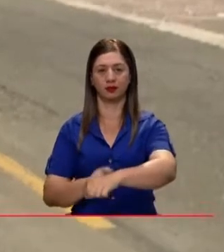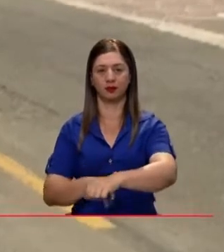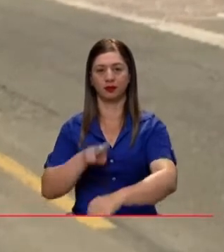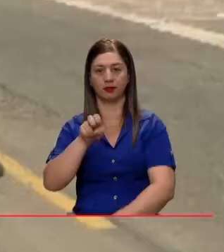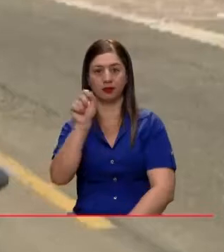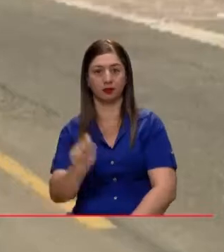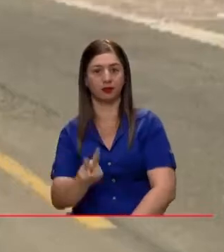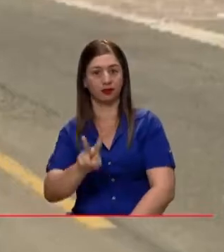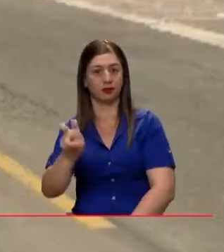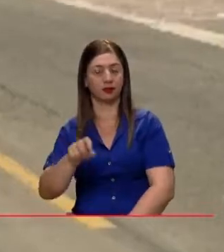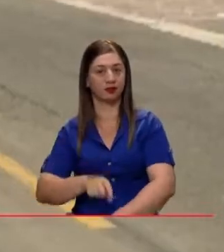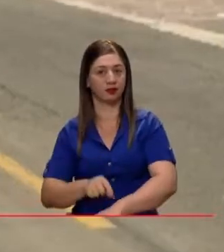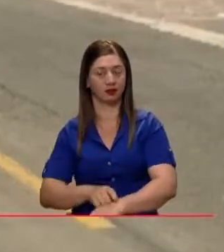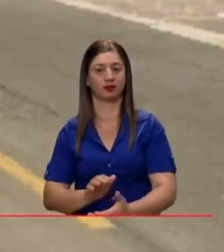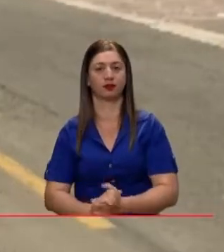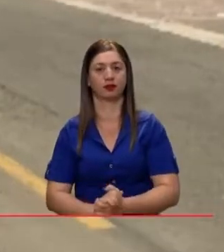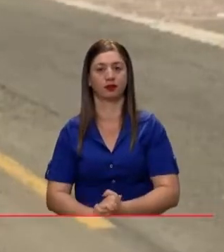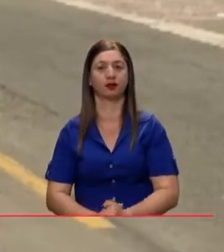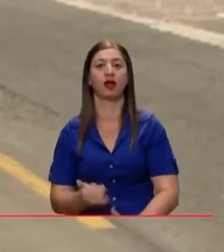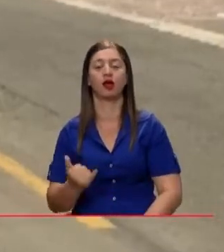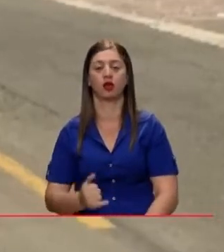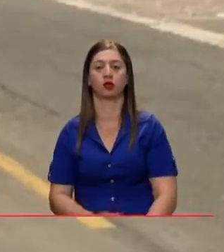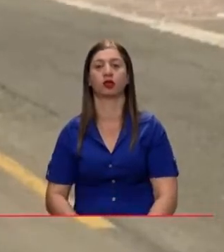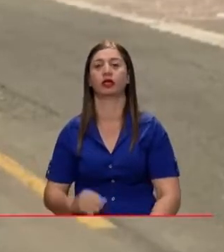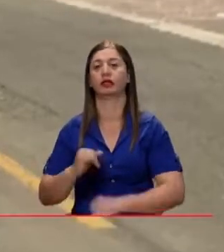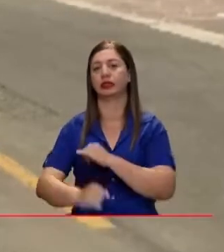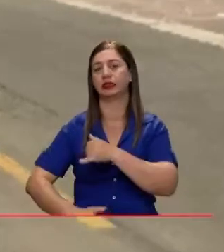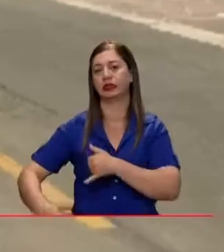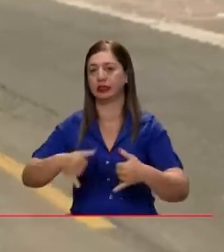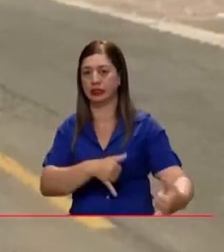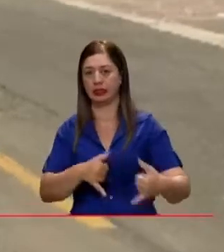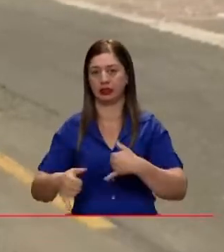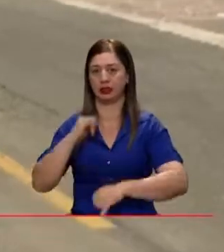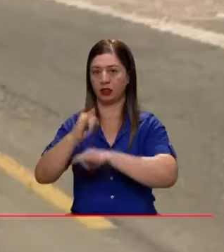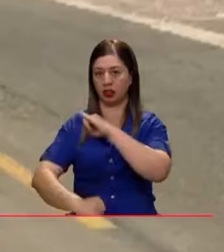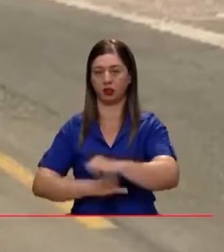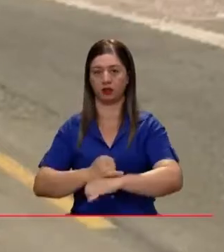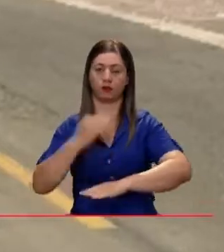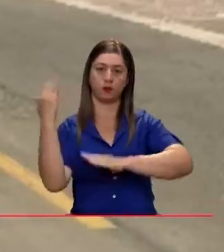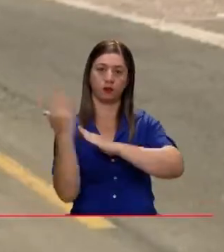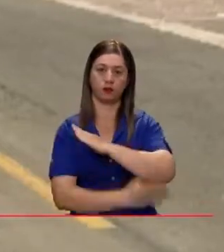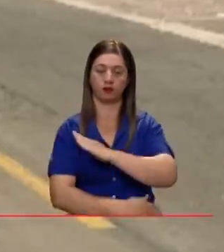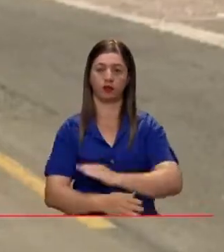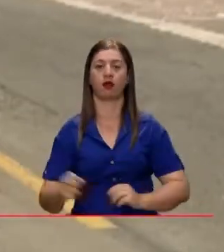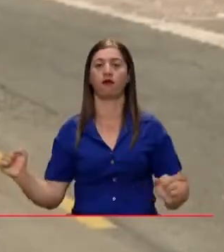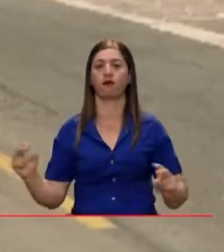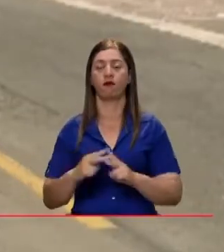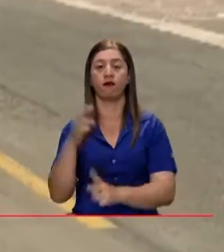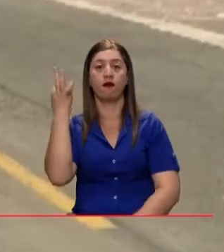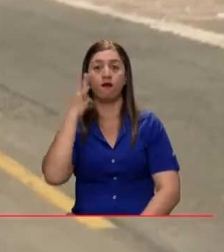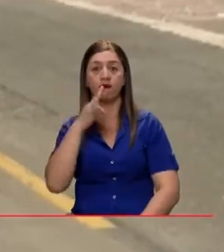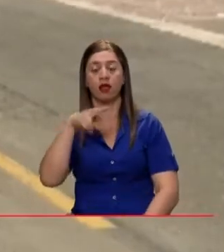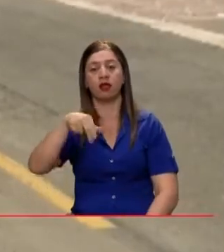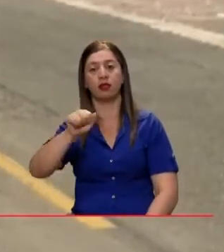7:27 minutos. Esta sí no es agradable. La UCI, Unión Ciclística Internacional, sancionó y descalificó del Tour de France a Nairo